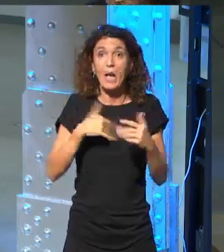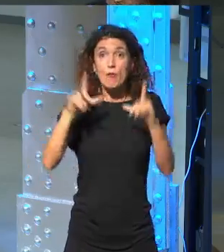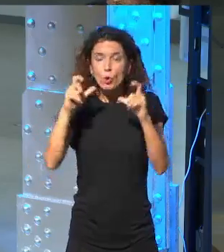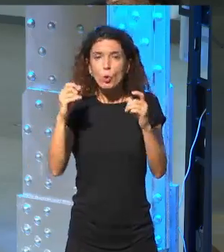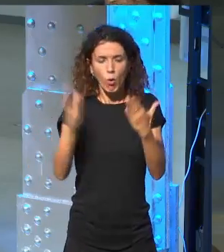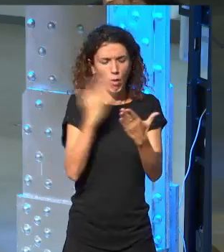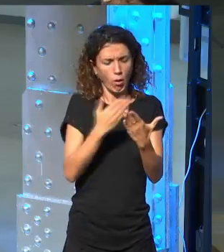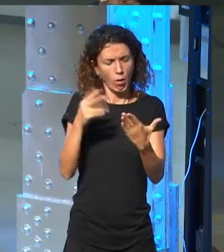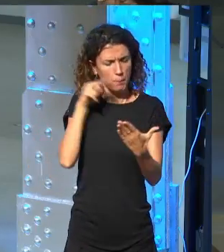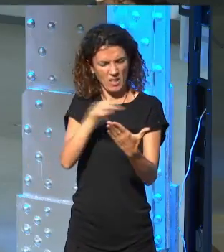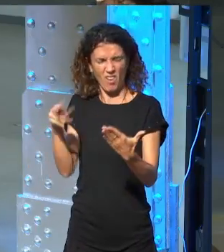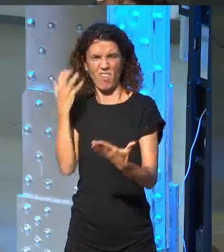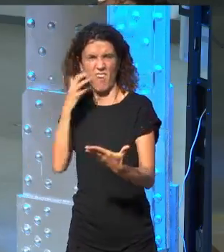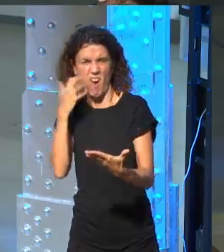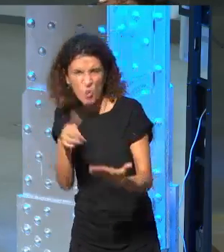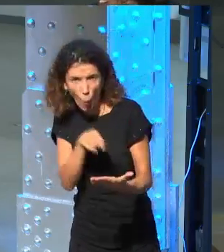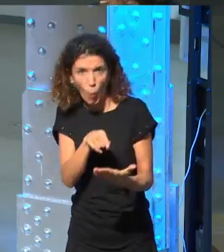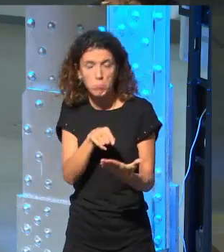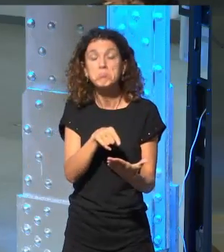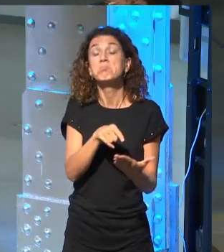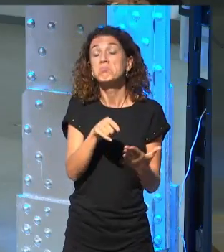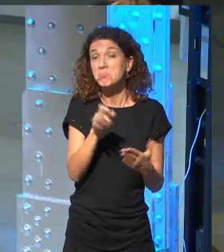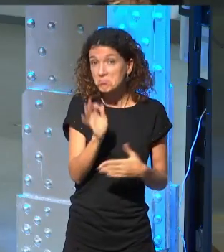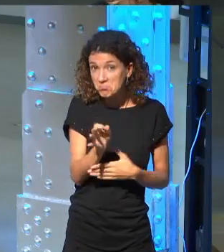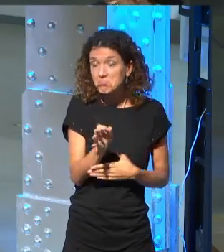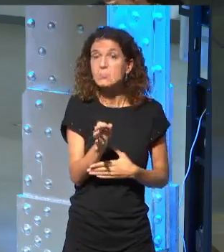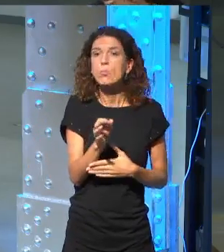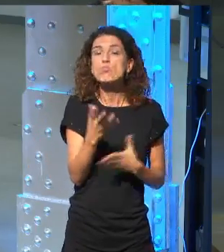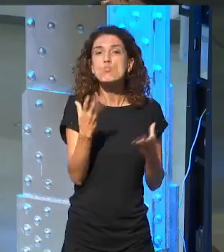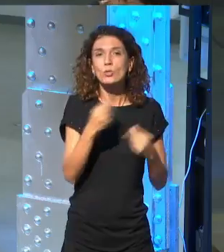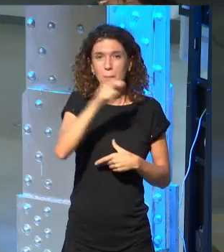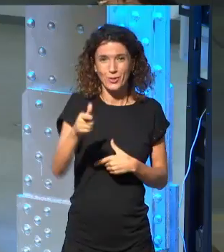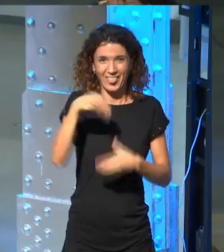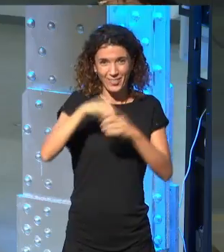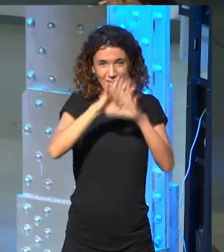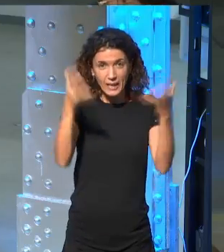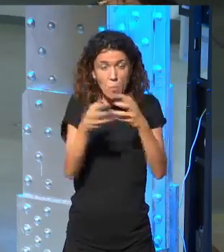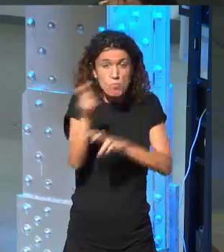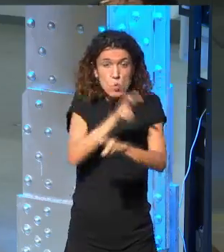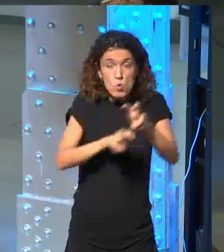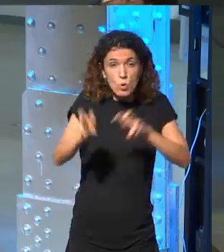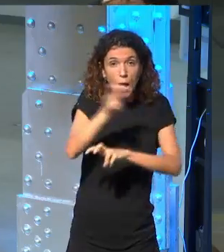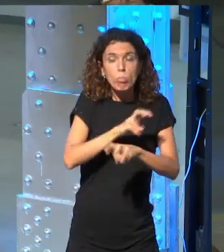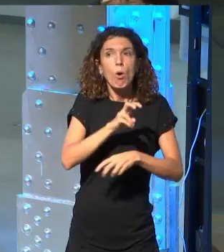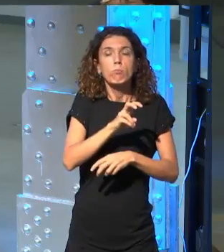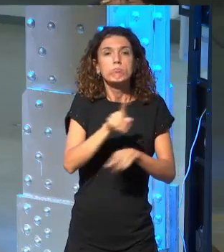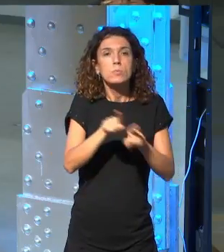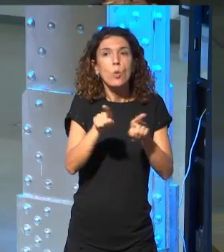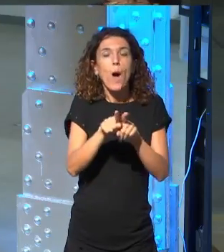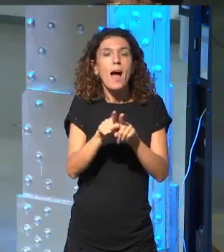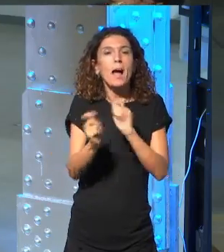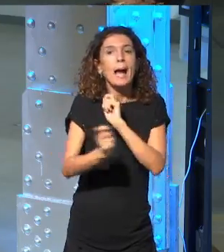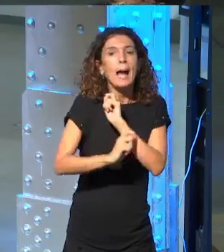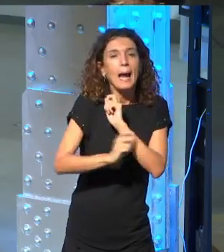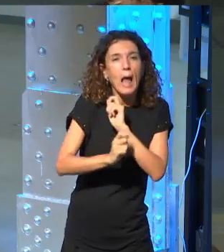pone a mirarlas dice, ¡qué raro! Y de hecho, creo que hay un montón de gente en internet buscando... Sí. ¿Cuál claro, es la